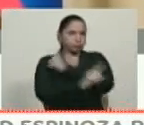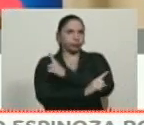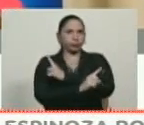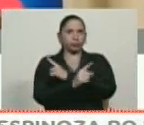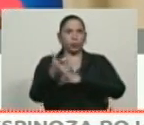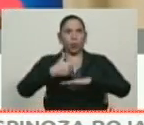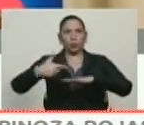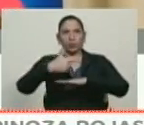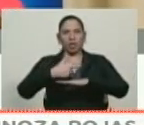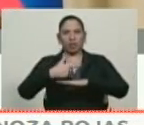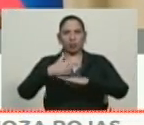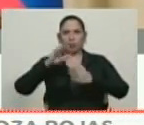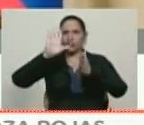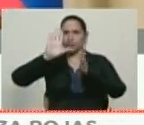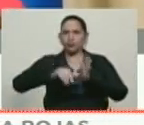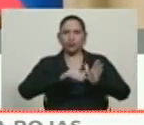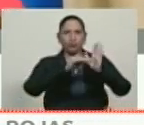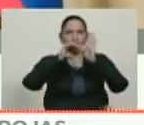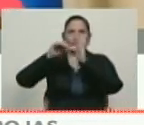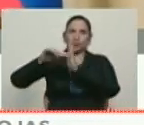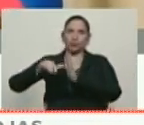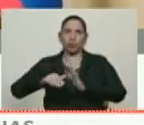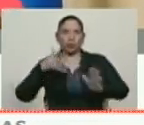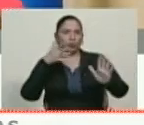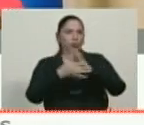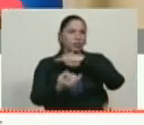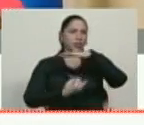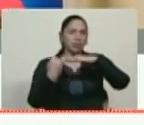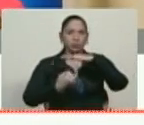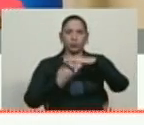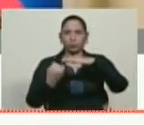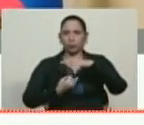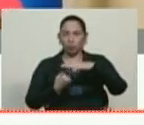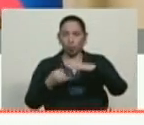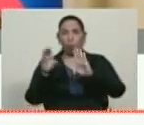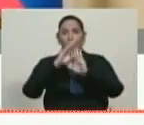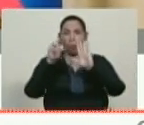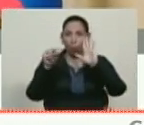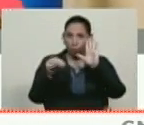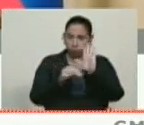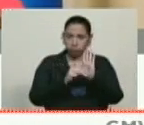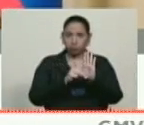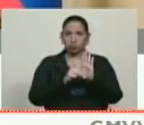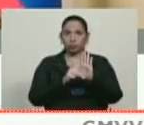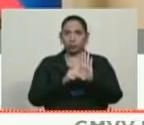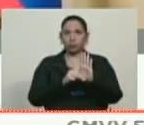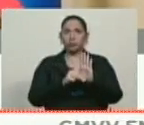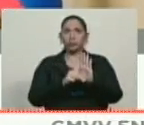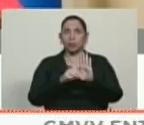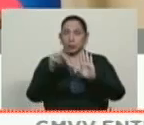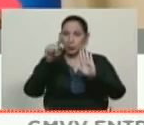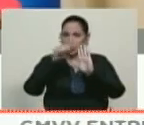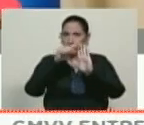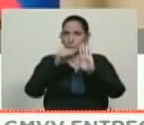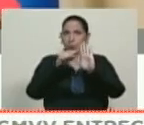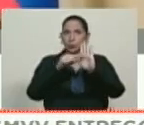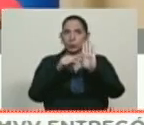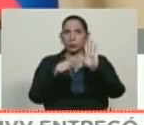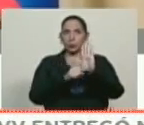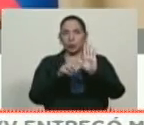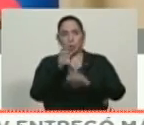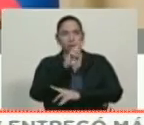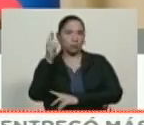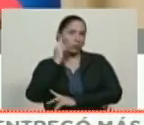bueno, arrebatar lo que son las instituciones constitucionalmente establecidas en la